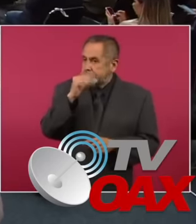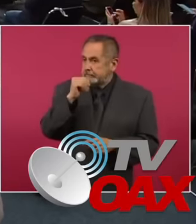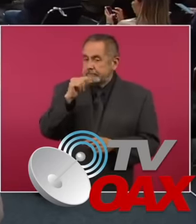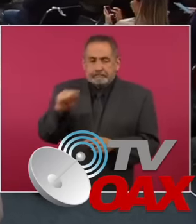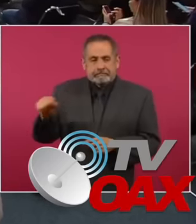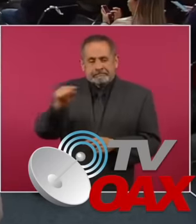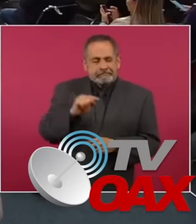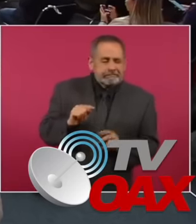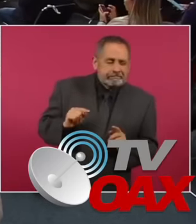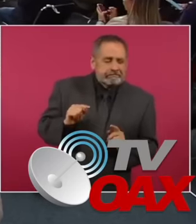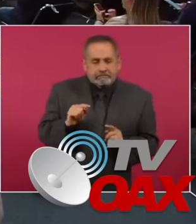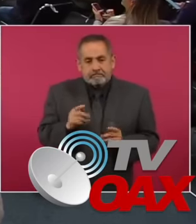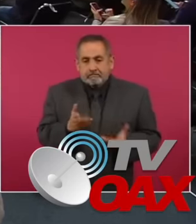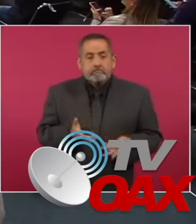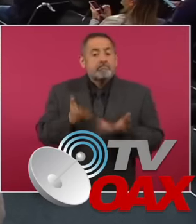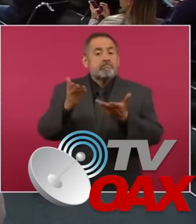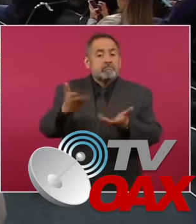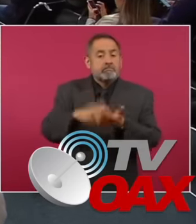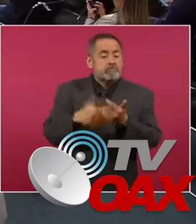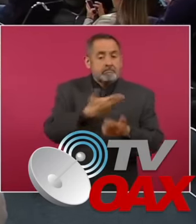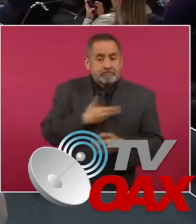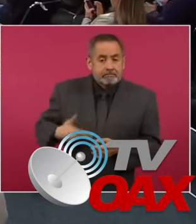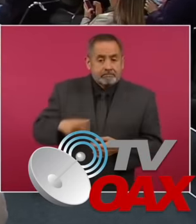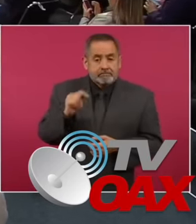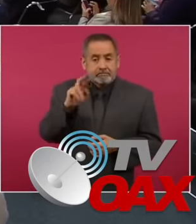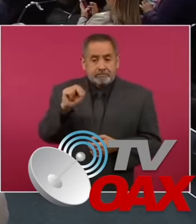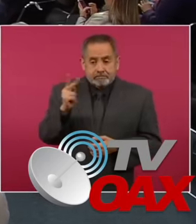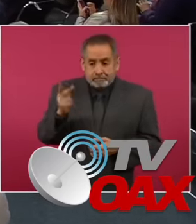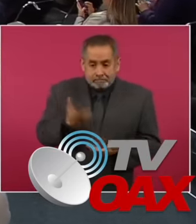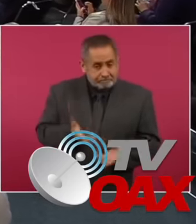quien lo comprara. Se lo ofrecí al presidente Trump,